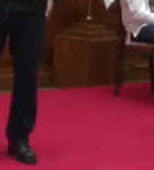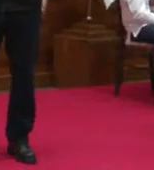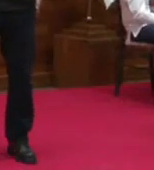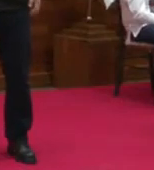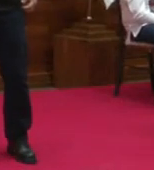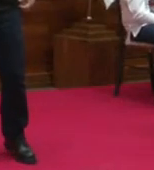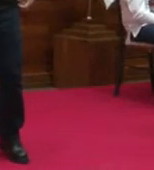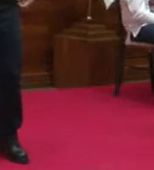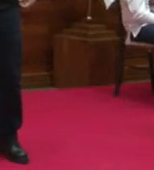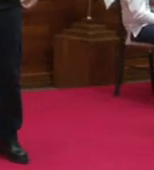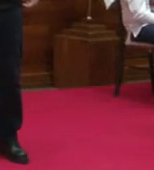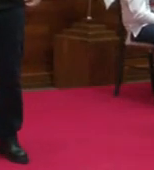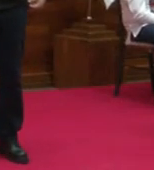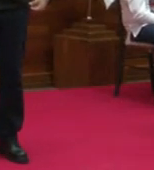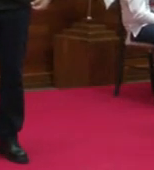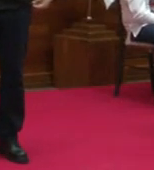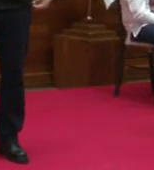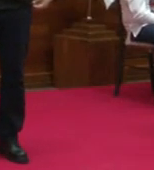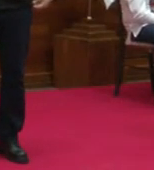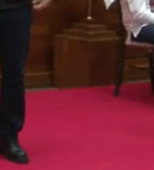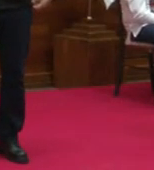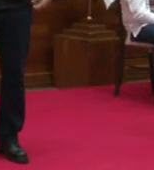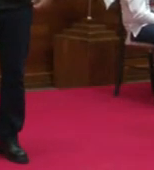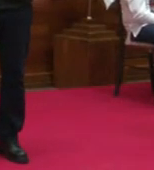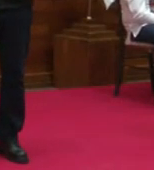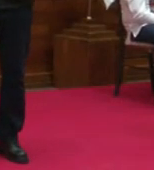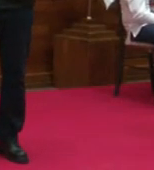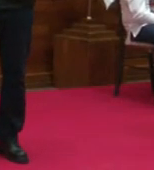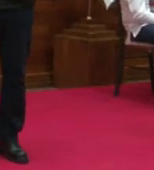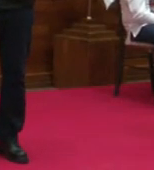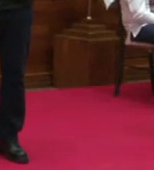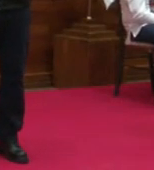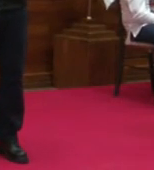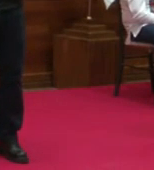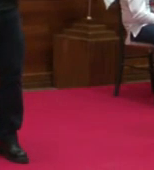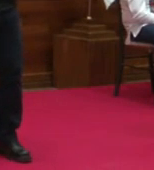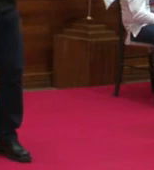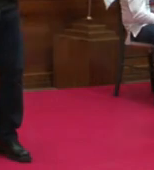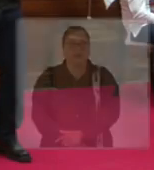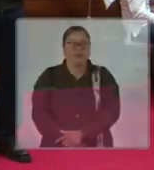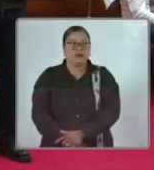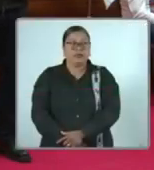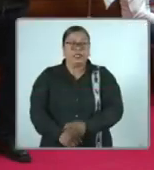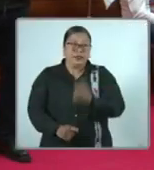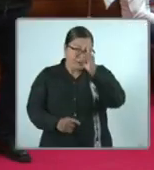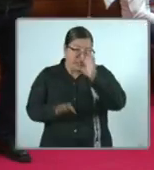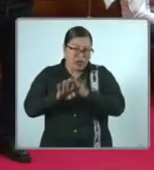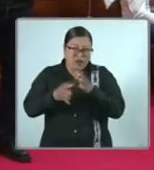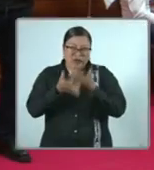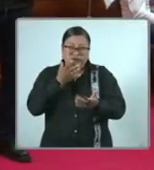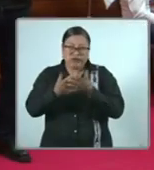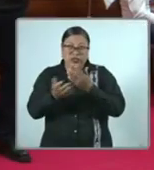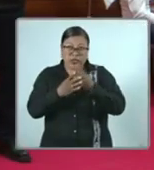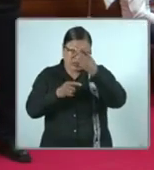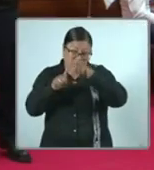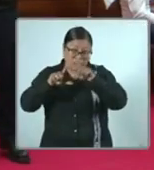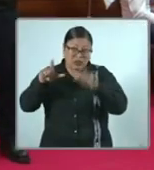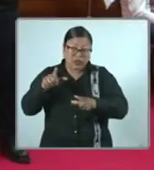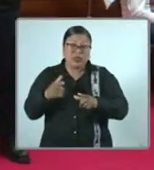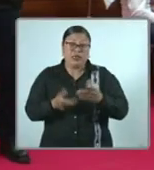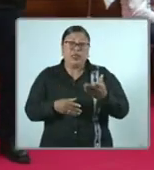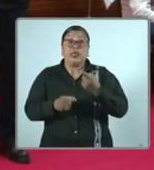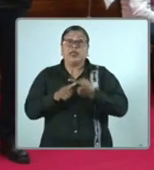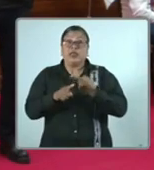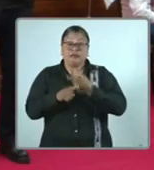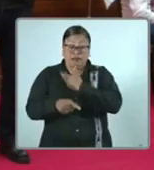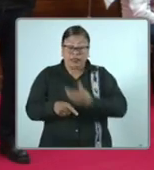gobernador el secretario harfuch un comparativo entre la nueva estrategia Nacional del gobierno de la presidenta Claudia